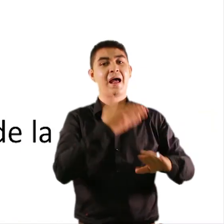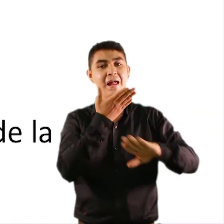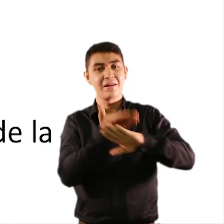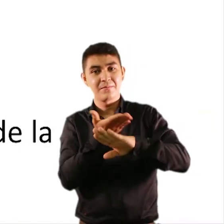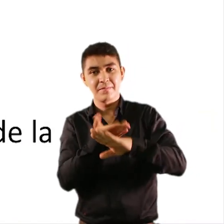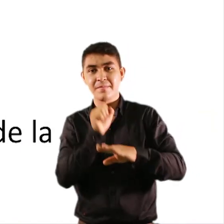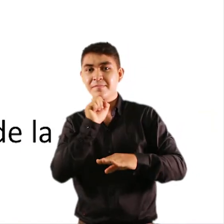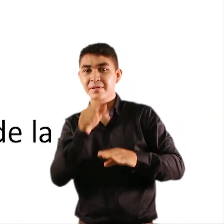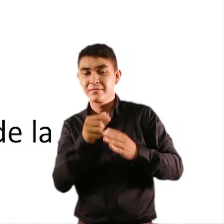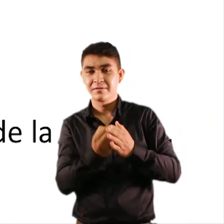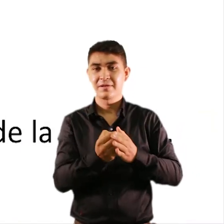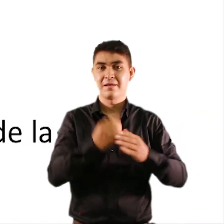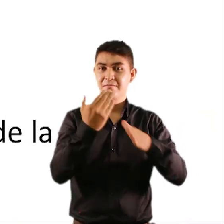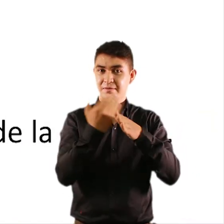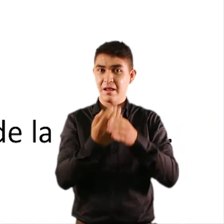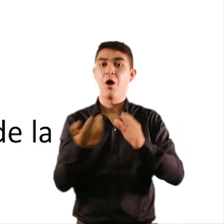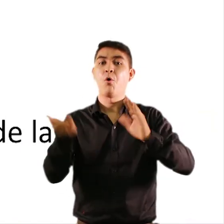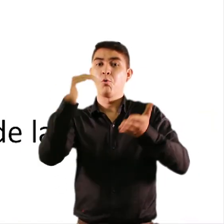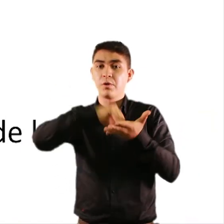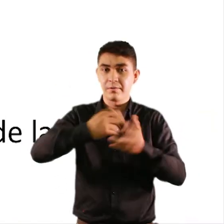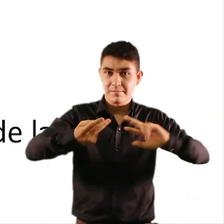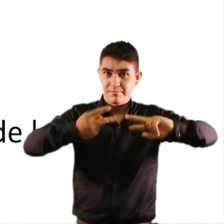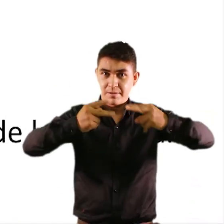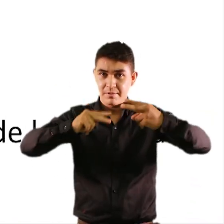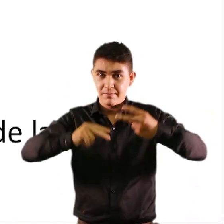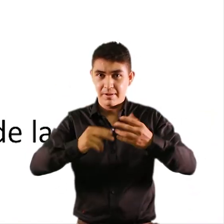Nuevamente reemplazamos datos en la